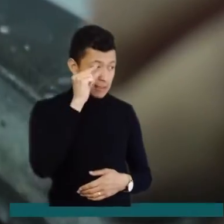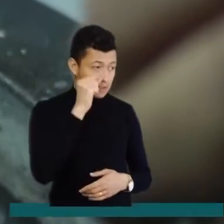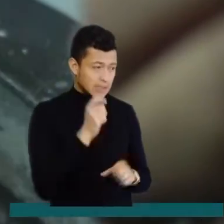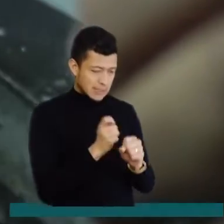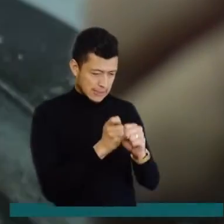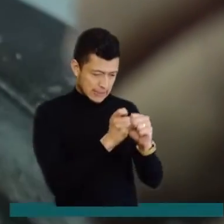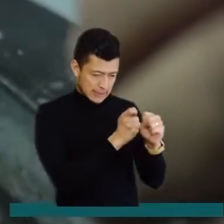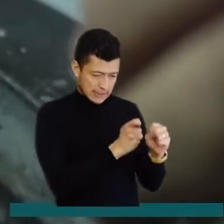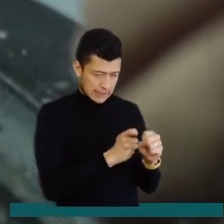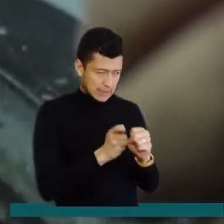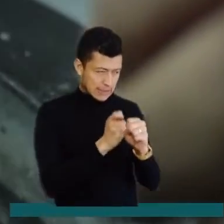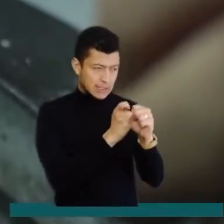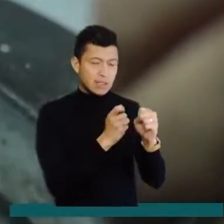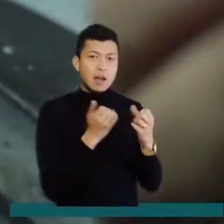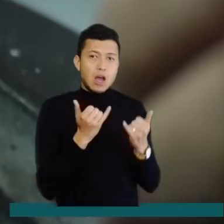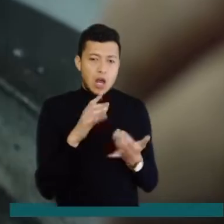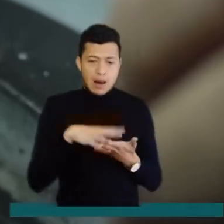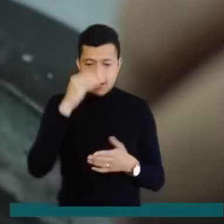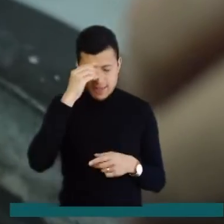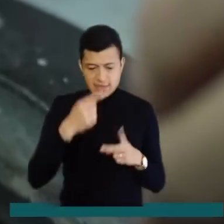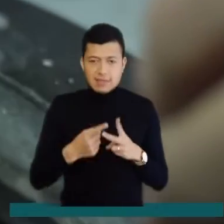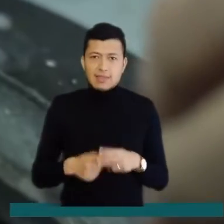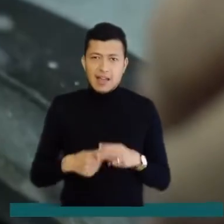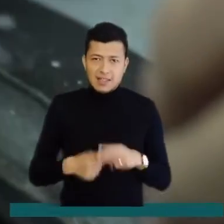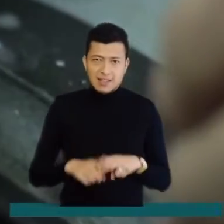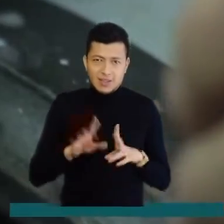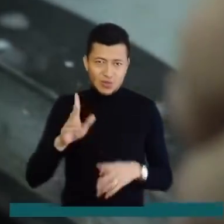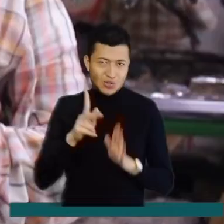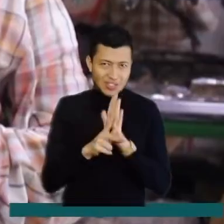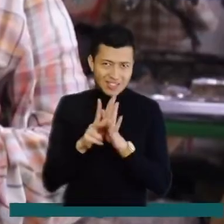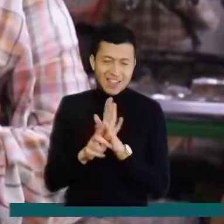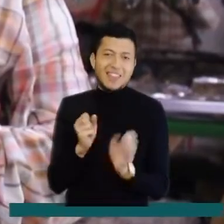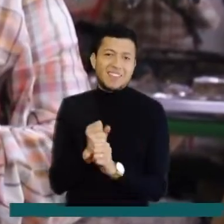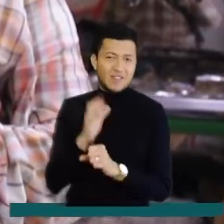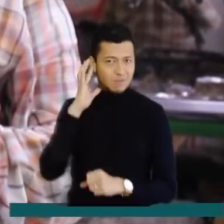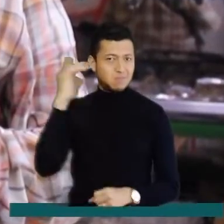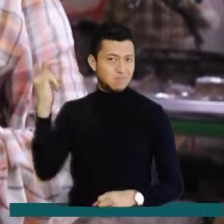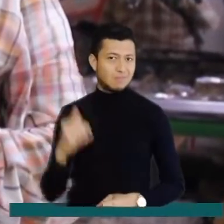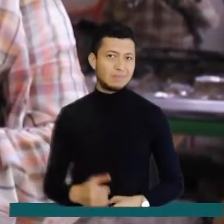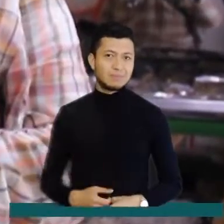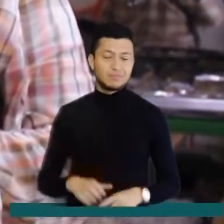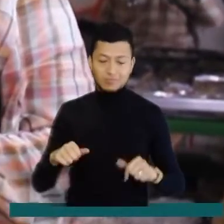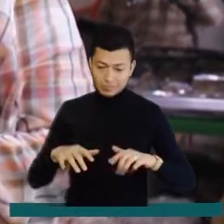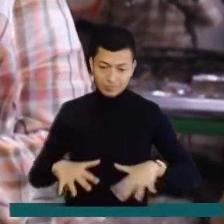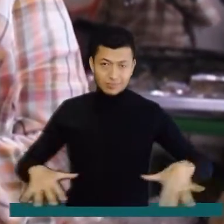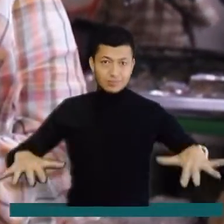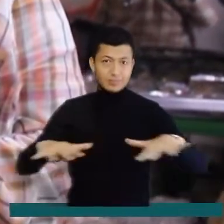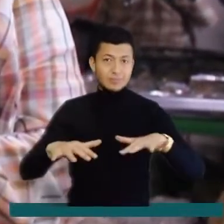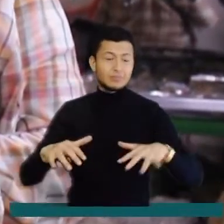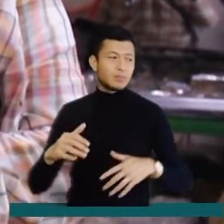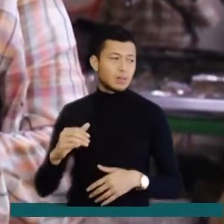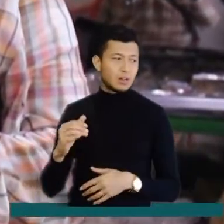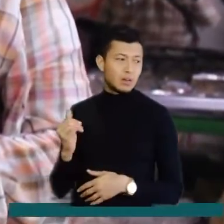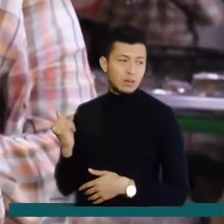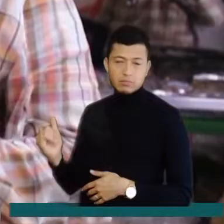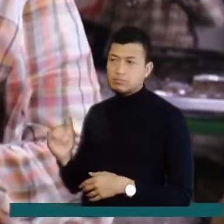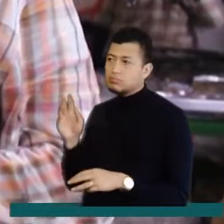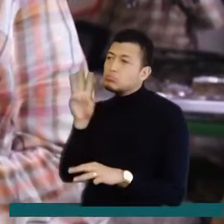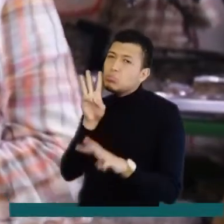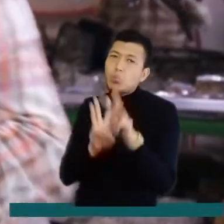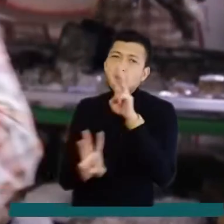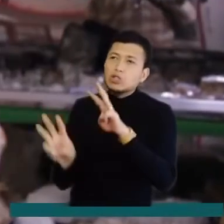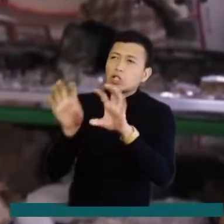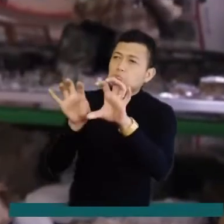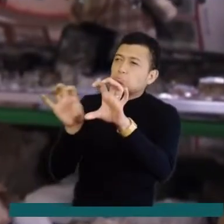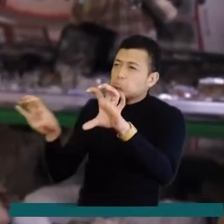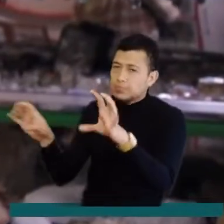preciosas y ahora trabaja en un pequeño taller de Chiquinquirá. Acá en este sitio donde me encuentro tengo este museo que pronto lo pueden